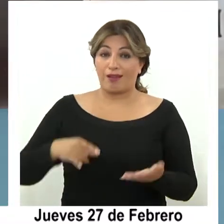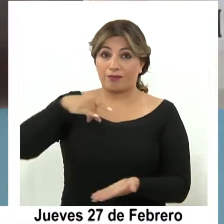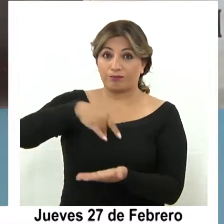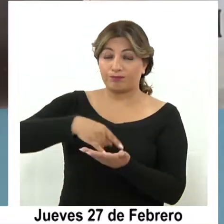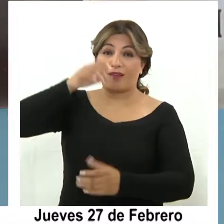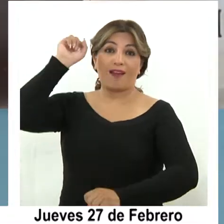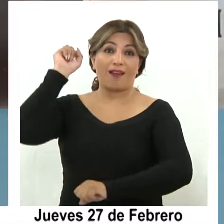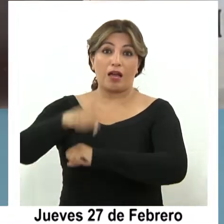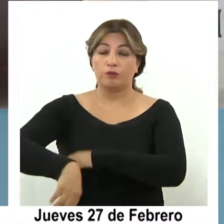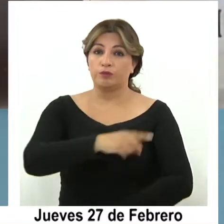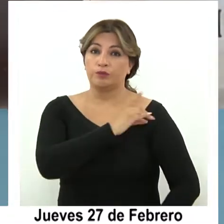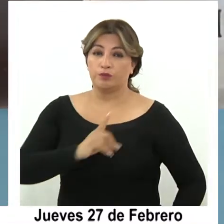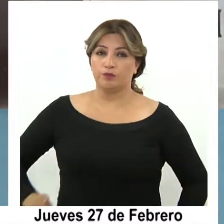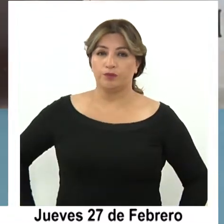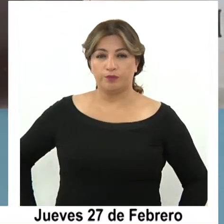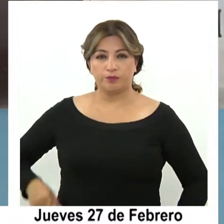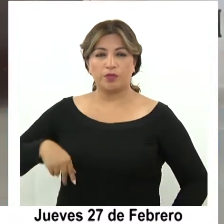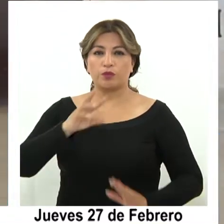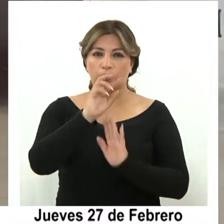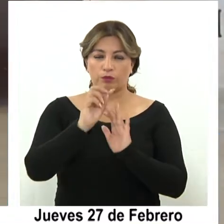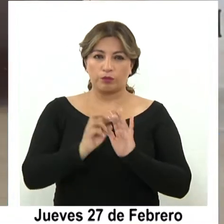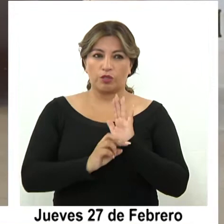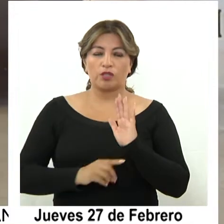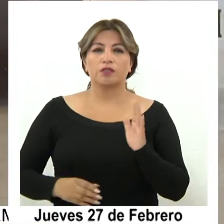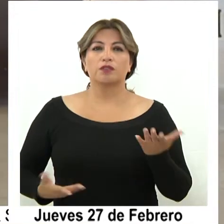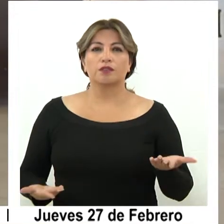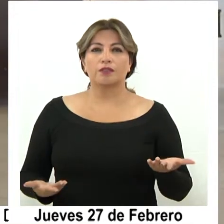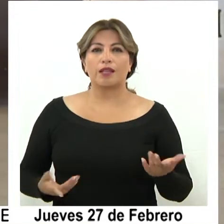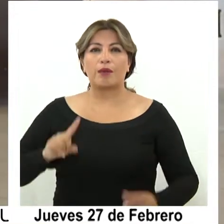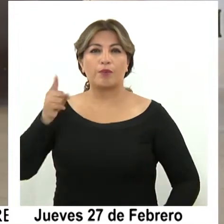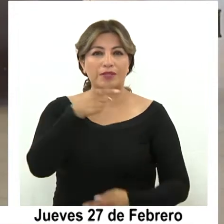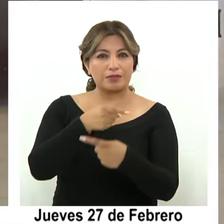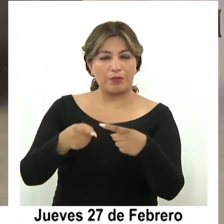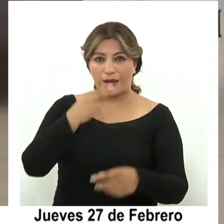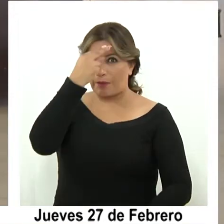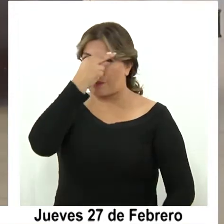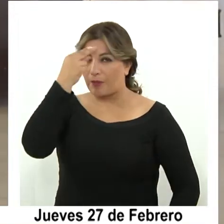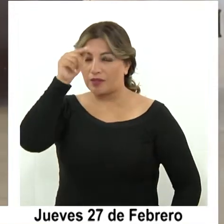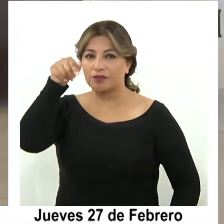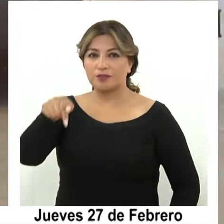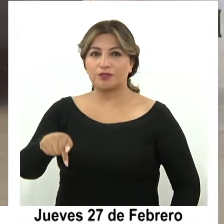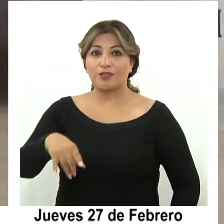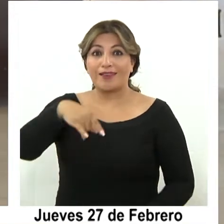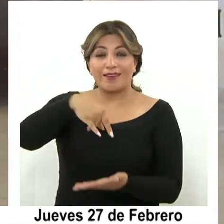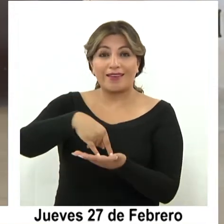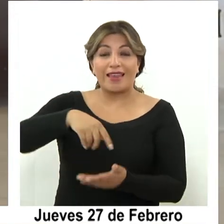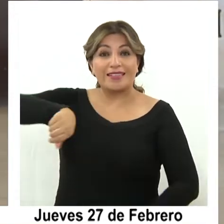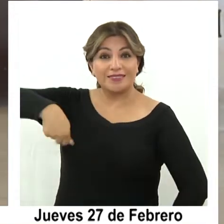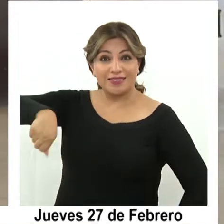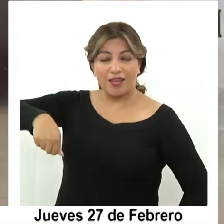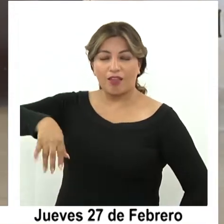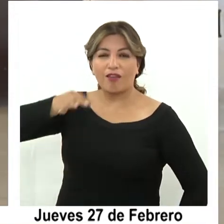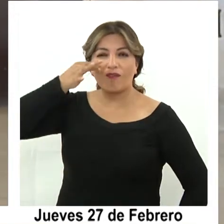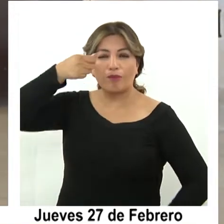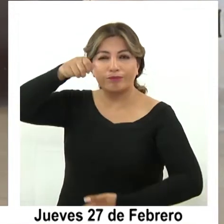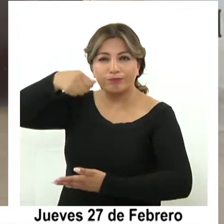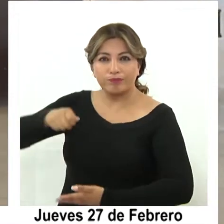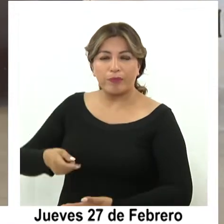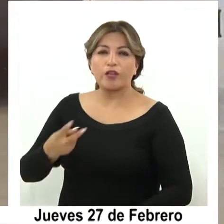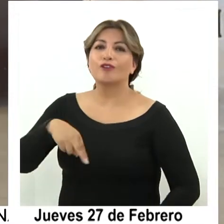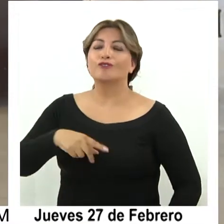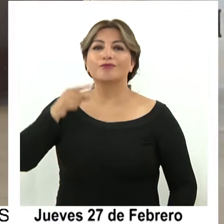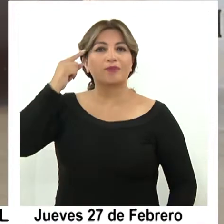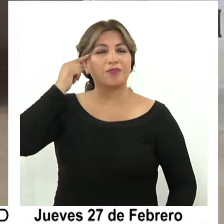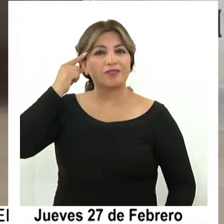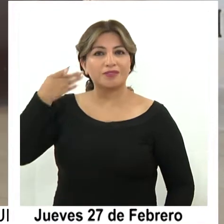fue aprobado en la Cámara de Diputados, es un proyecto que comienza a verse en la primera semana de marzo en el Senado